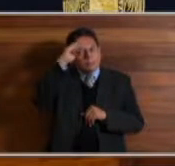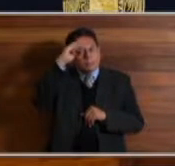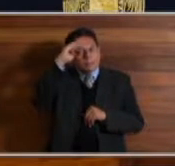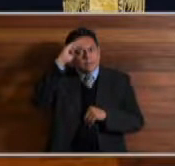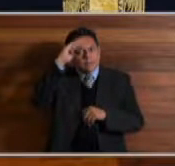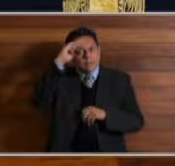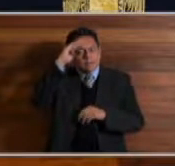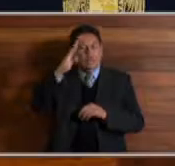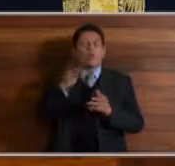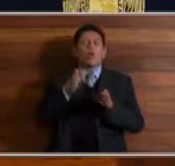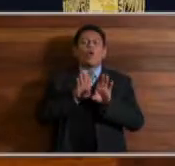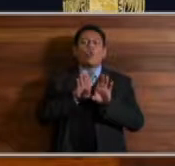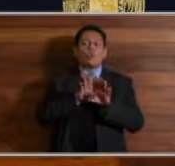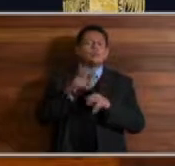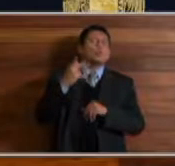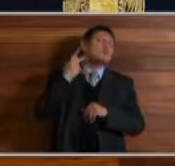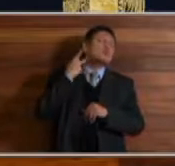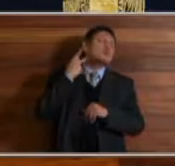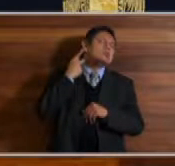término político,